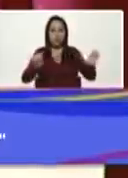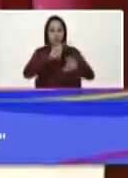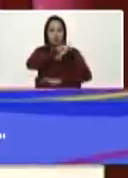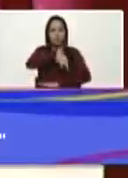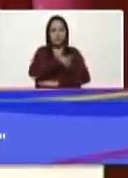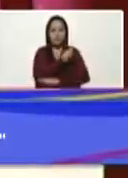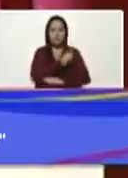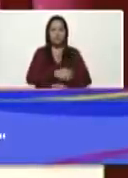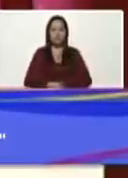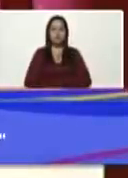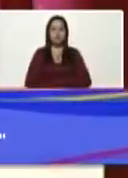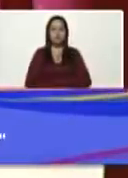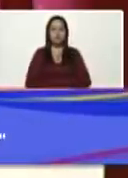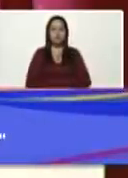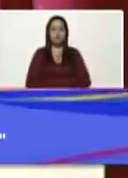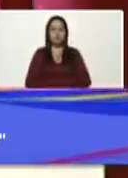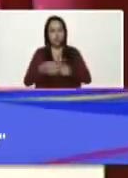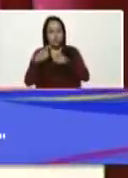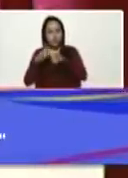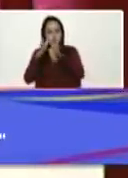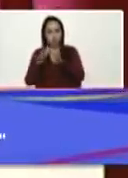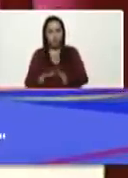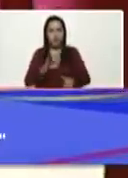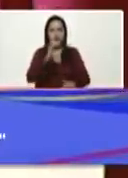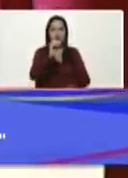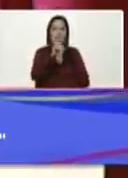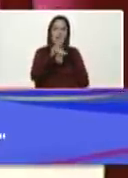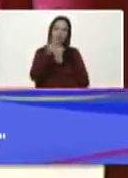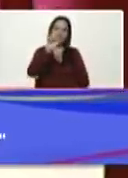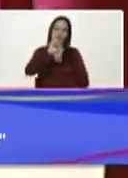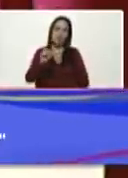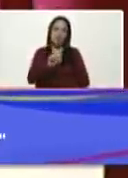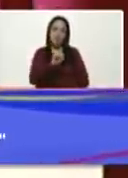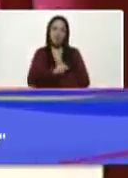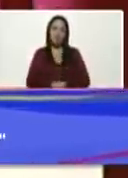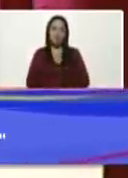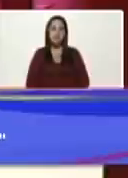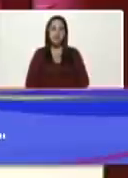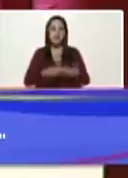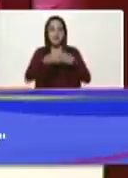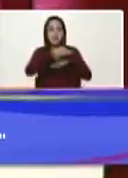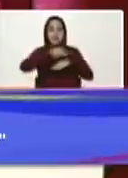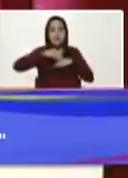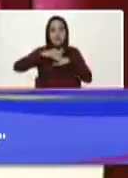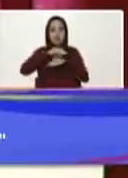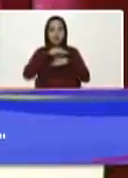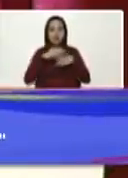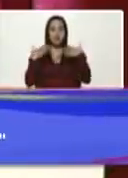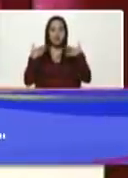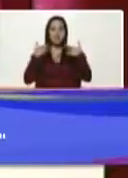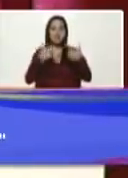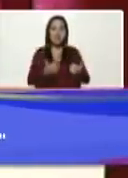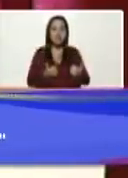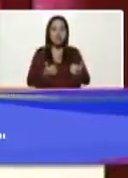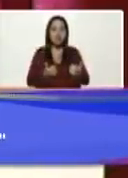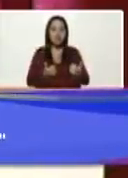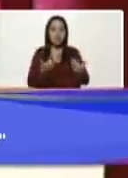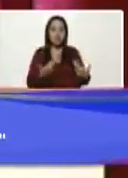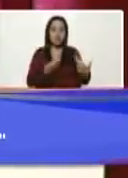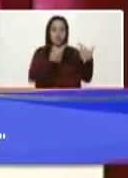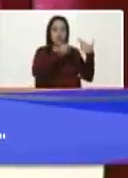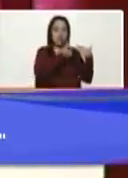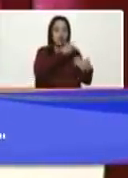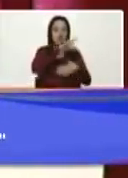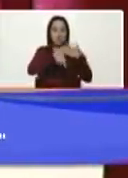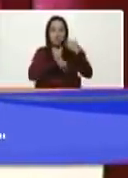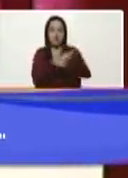Universitaria. Carlos Alvarado, ministro del Poder Popular para la Salud y rector de la Universidad de